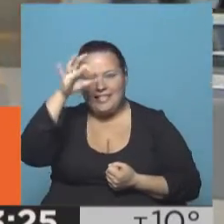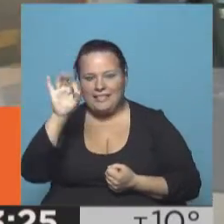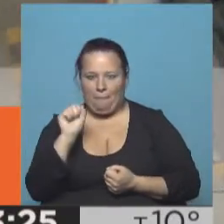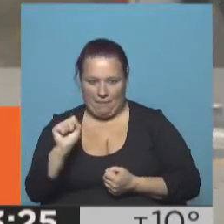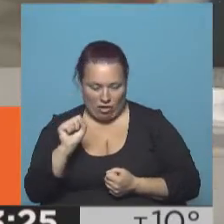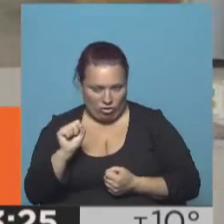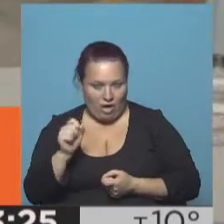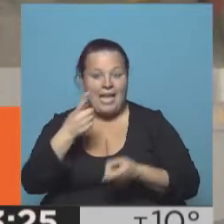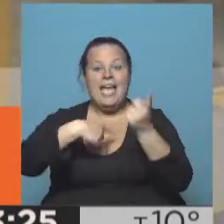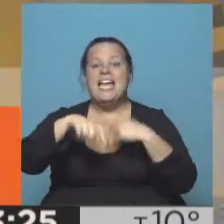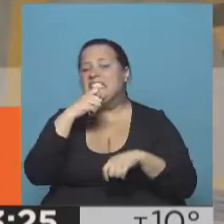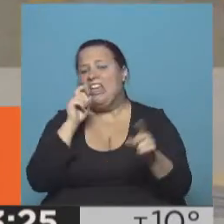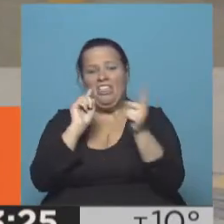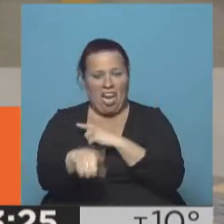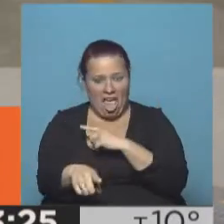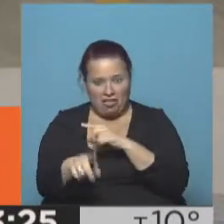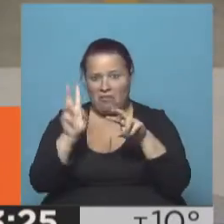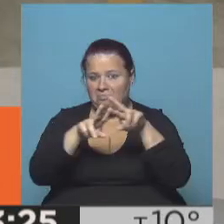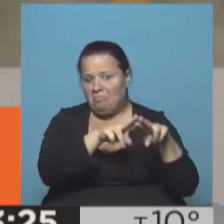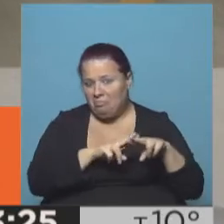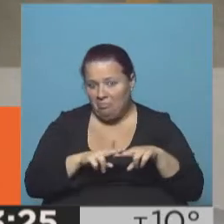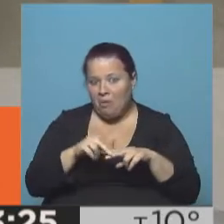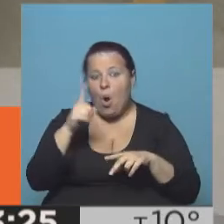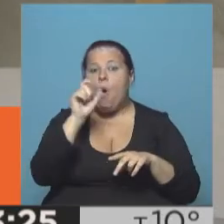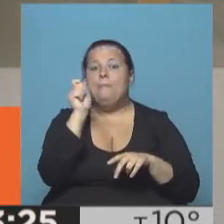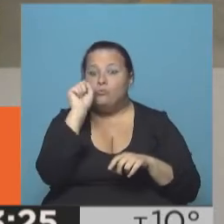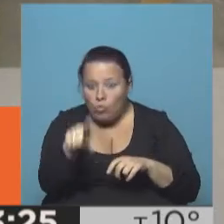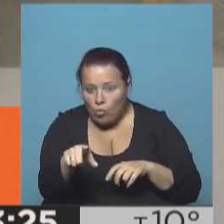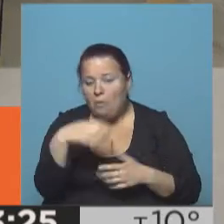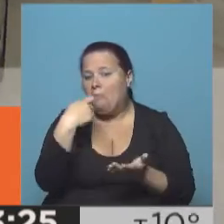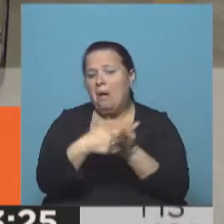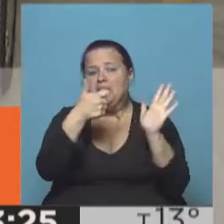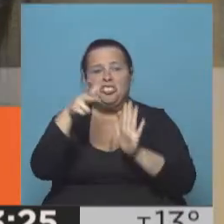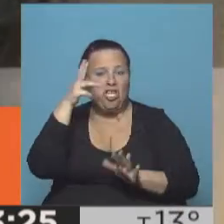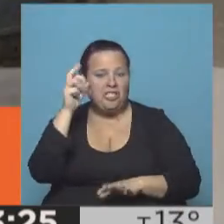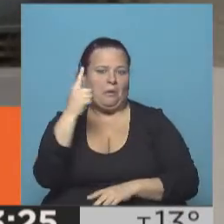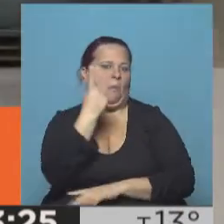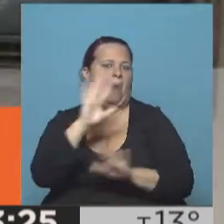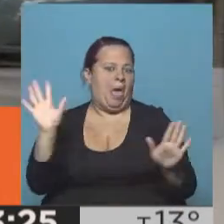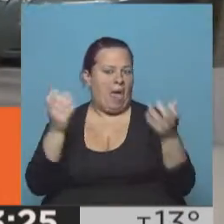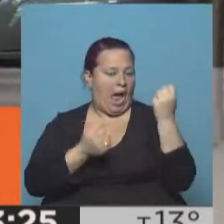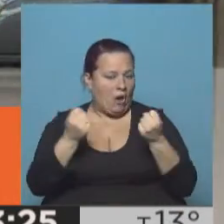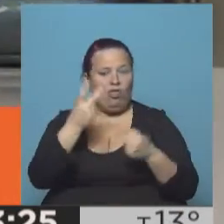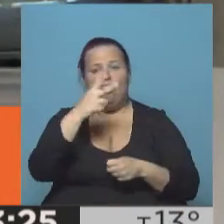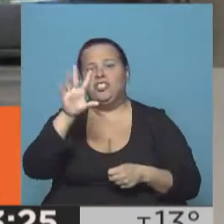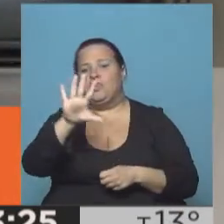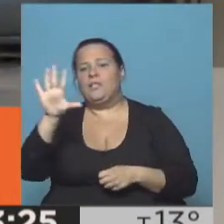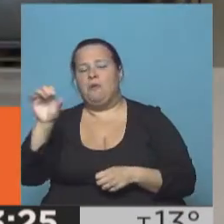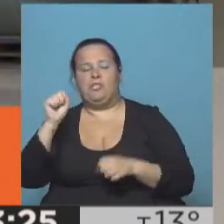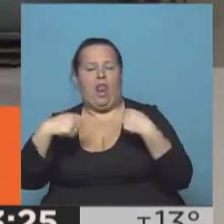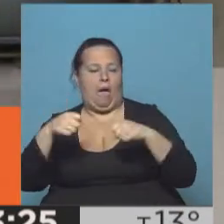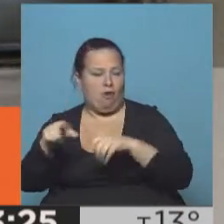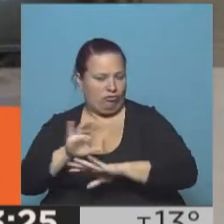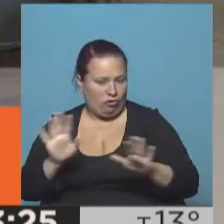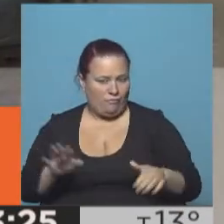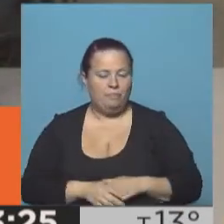en vez y uno directamente enlace en el mes que le corresponde tiene que pagar 680 pesos los autos y 255